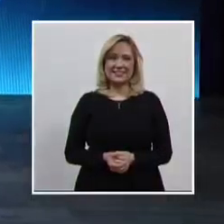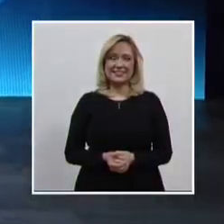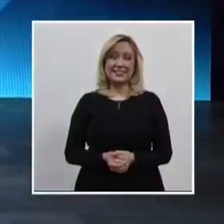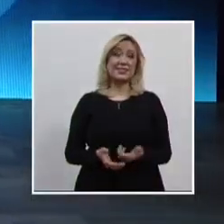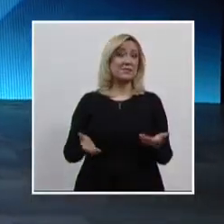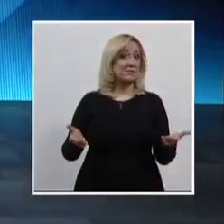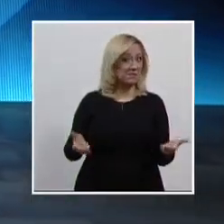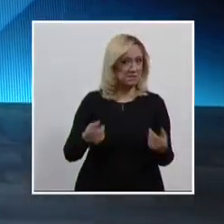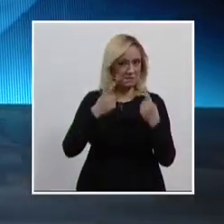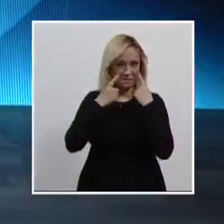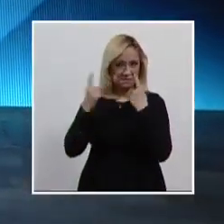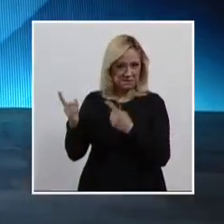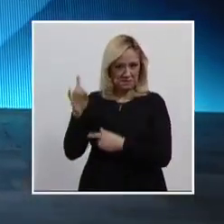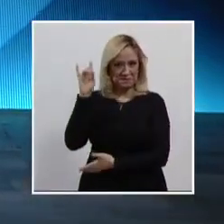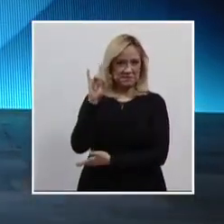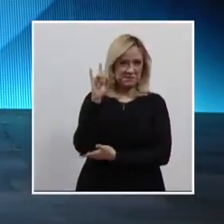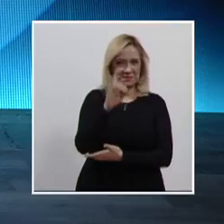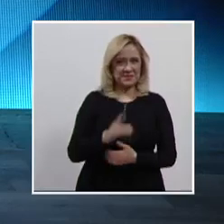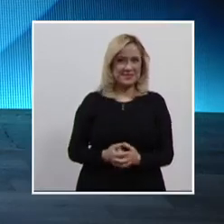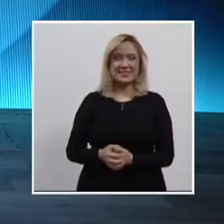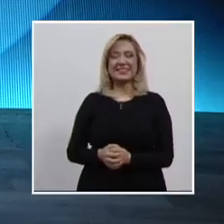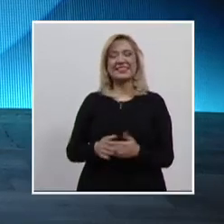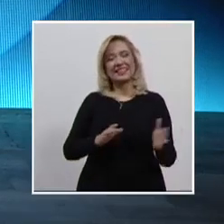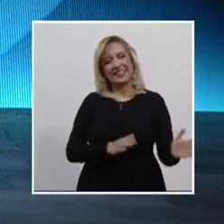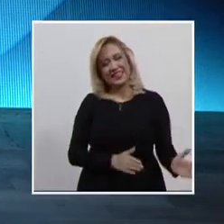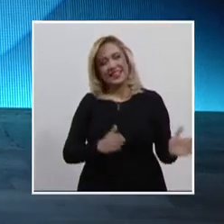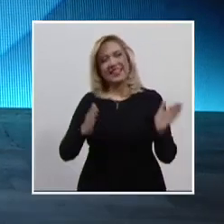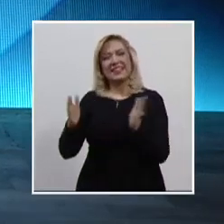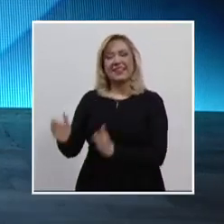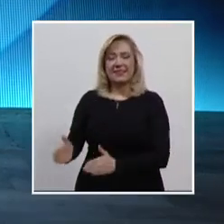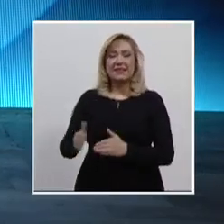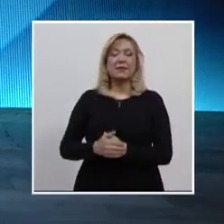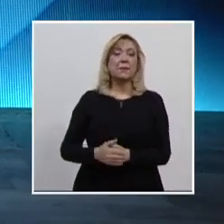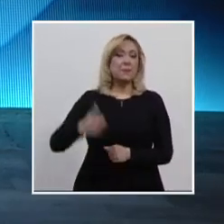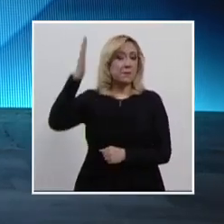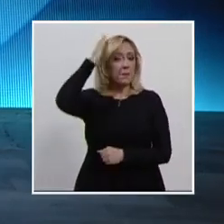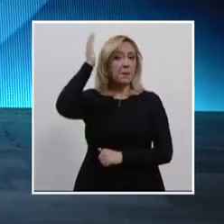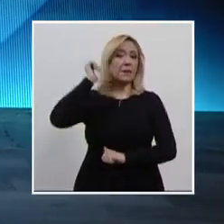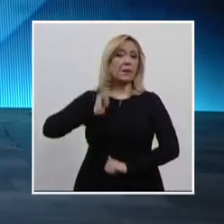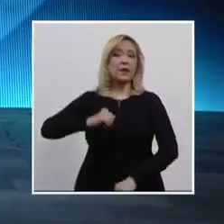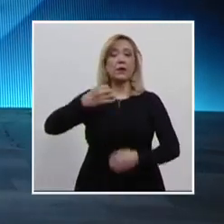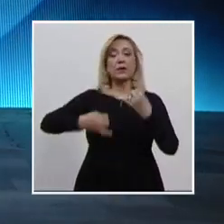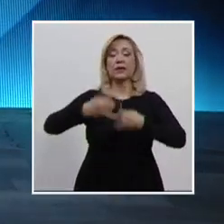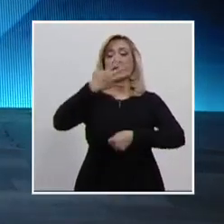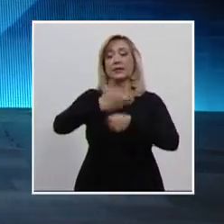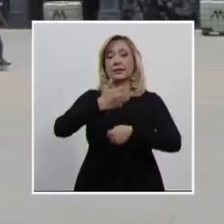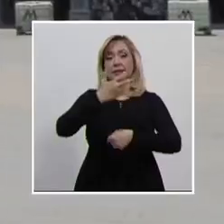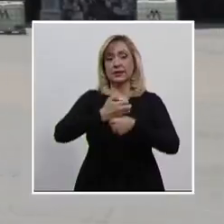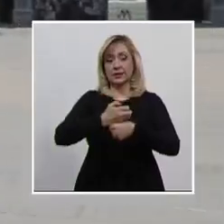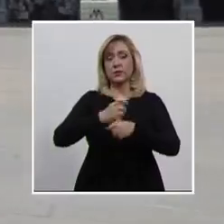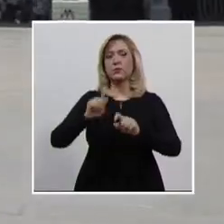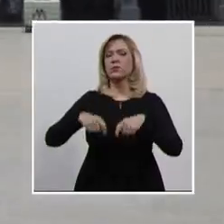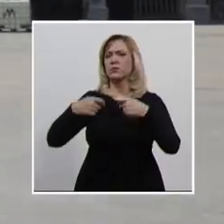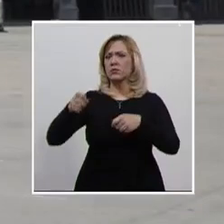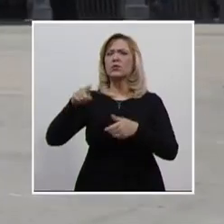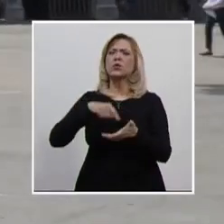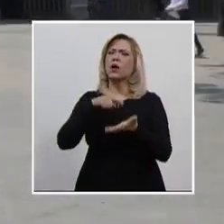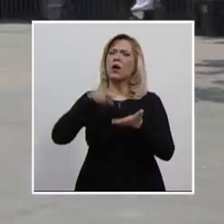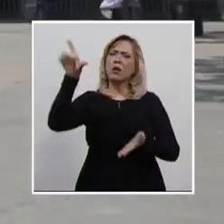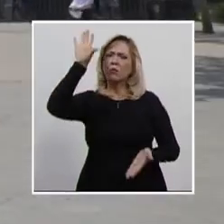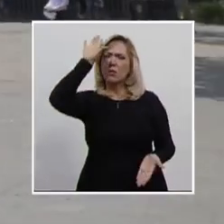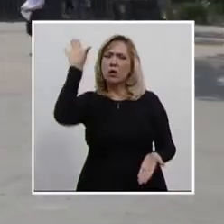Pues ahí esta historia. Vámonos con otro tema. La titular del Juzgado Quinto de Distrito con sede en Morelos